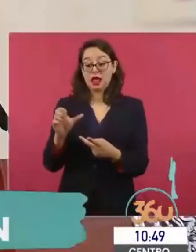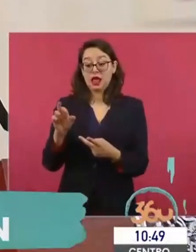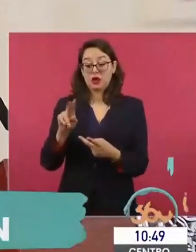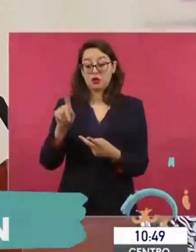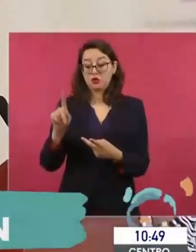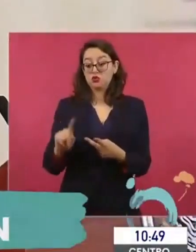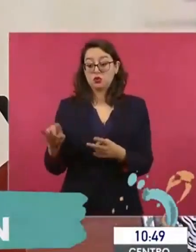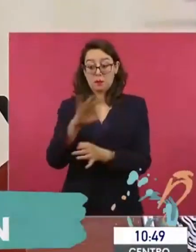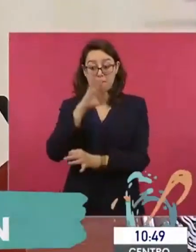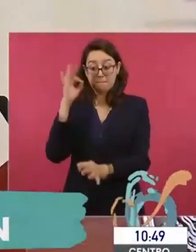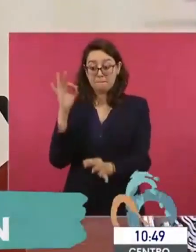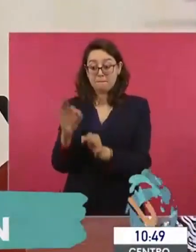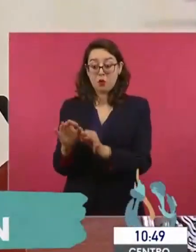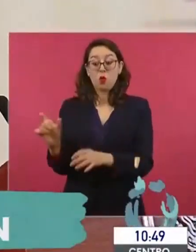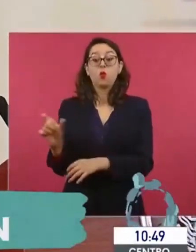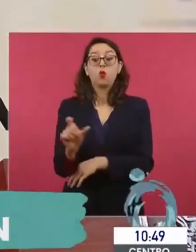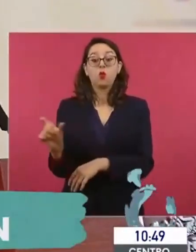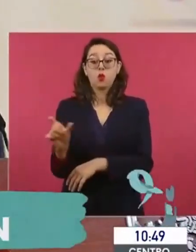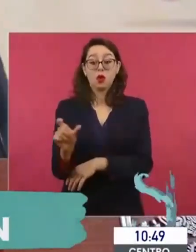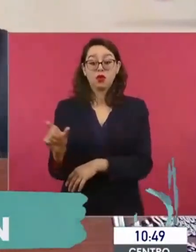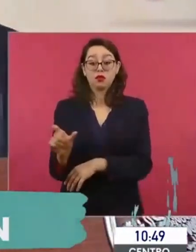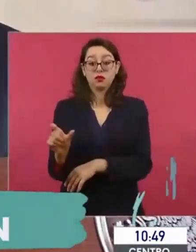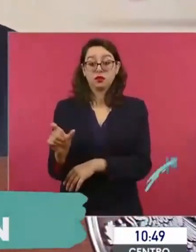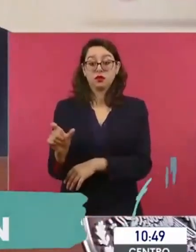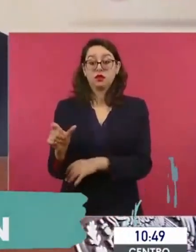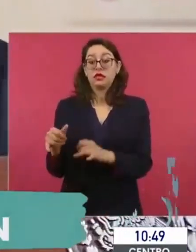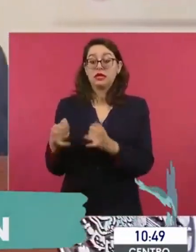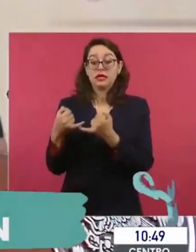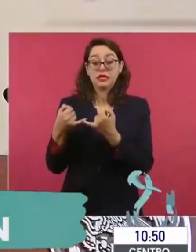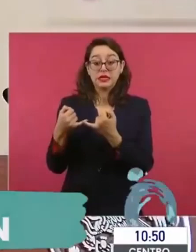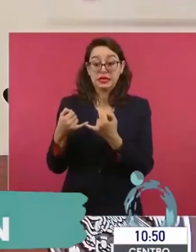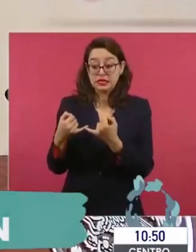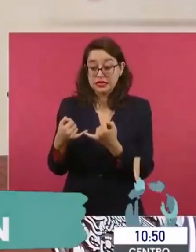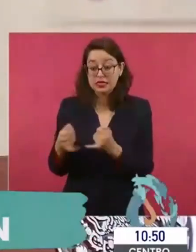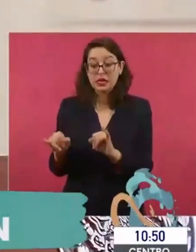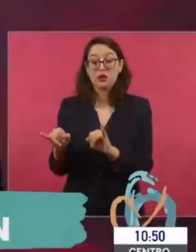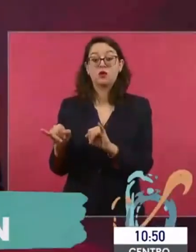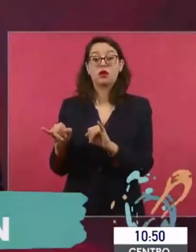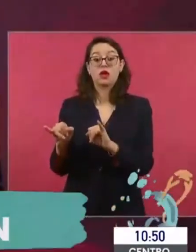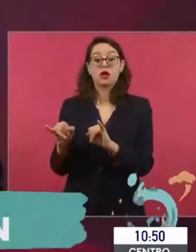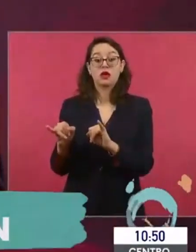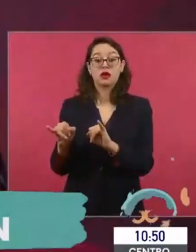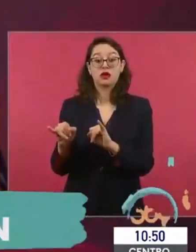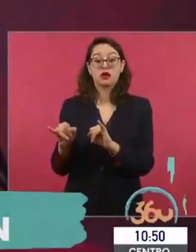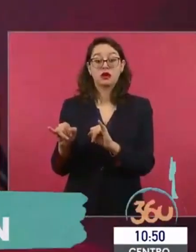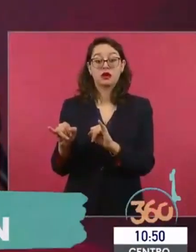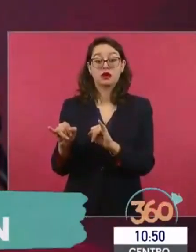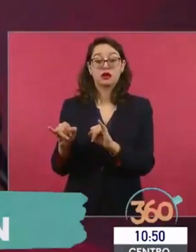la vamos a inaugurar en obra civil